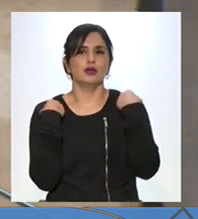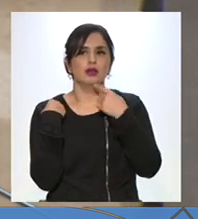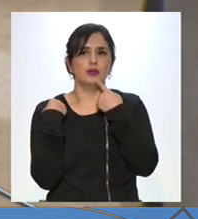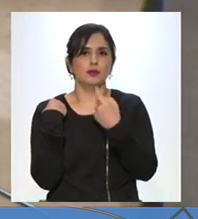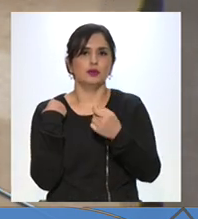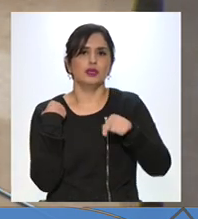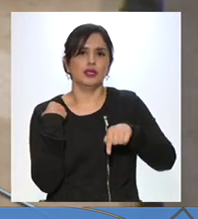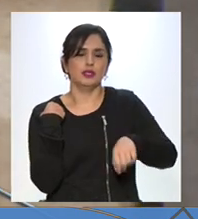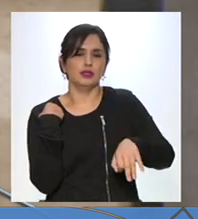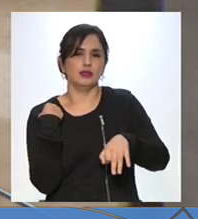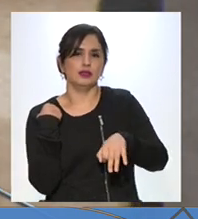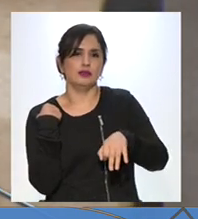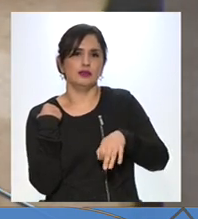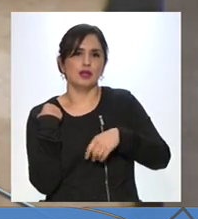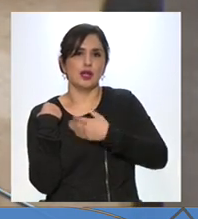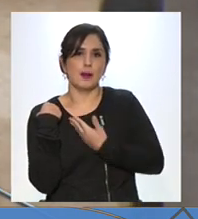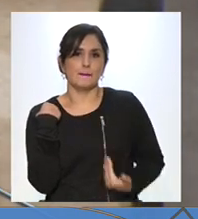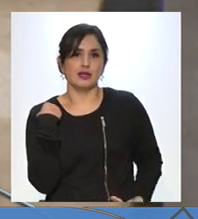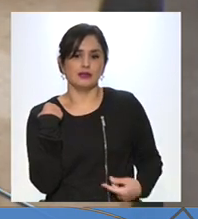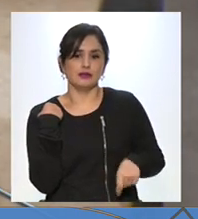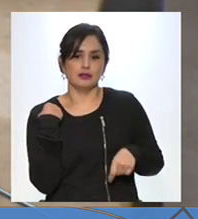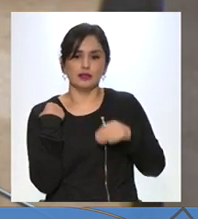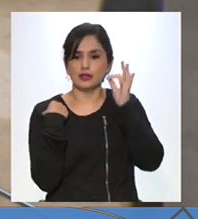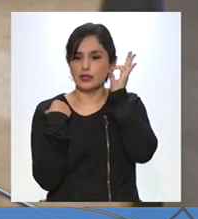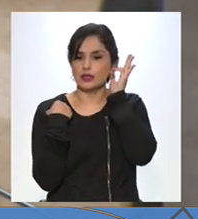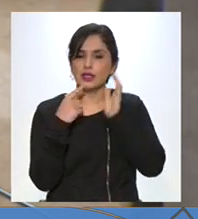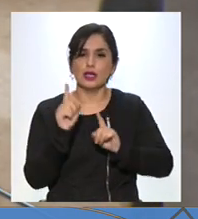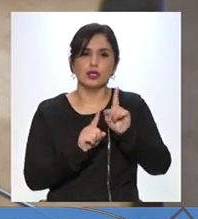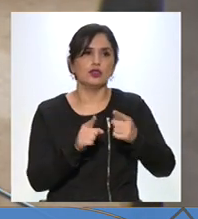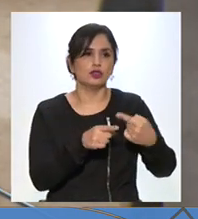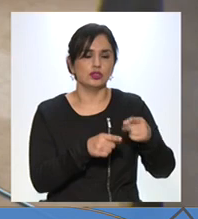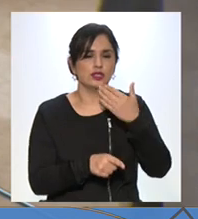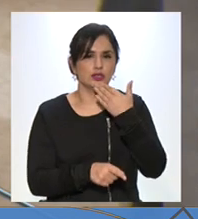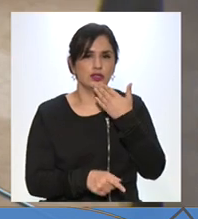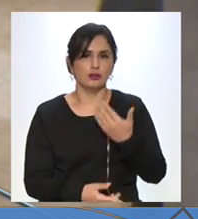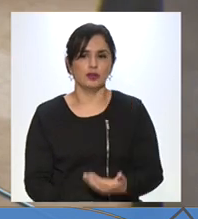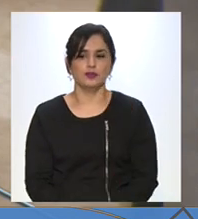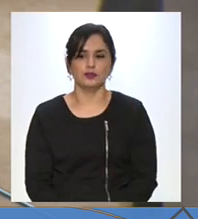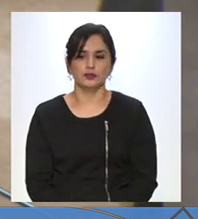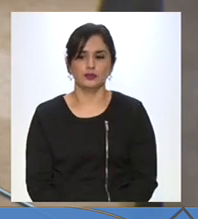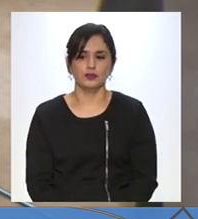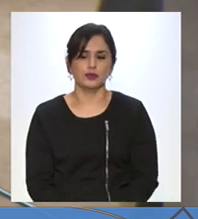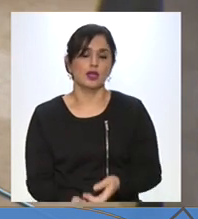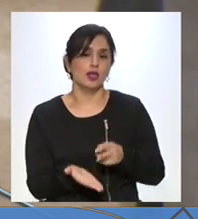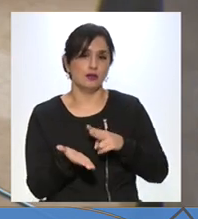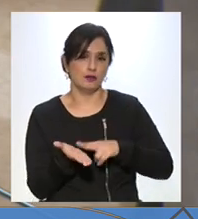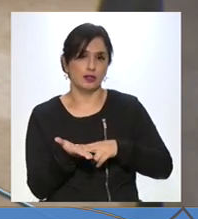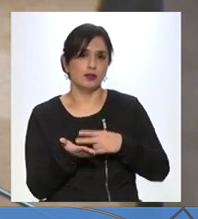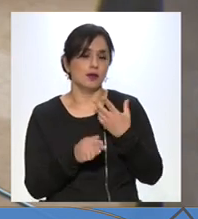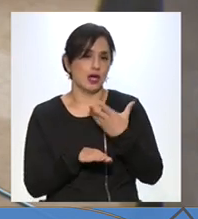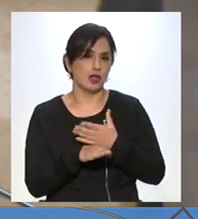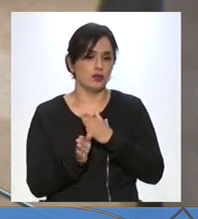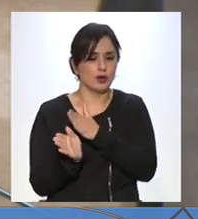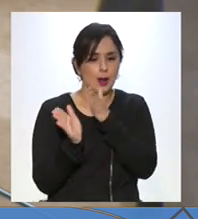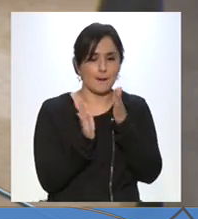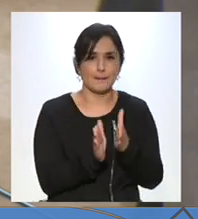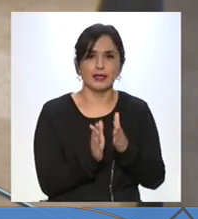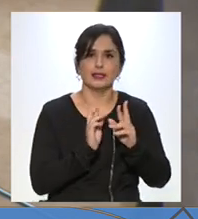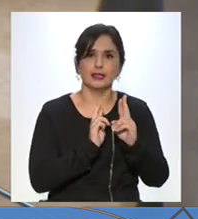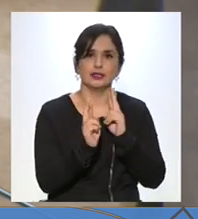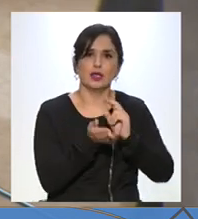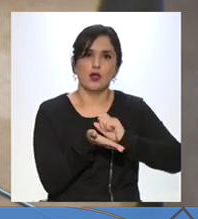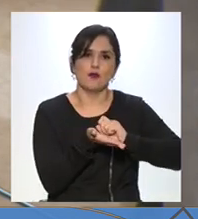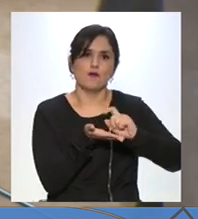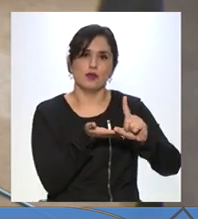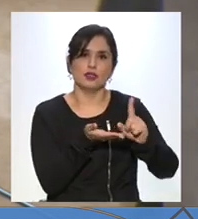hacía la presidenta y me parece que algún otro senador. Efectivamente, hay una parte que tiene que ver con la evolución